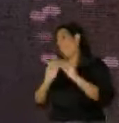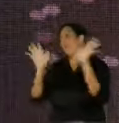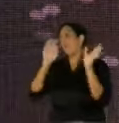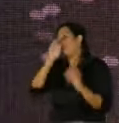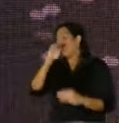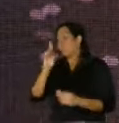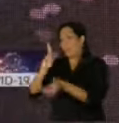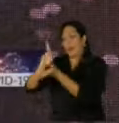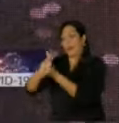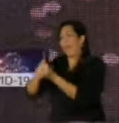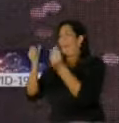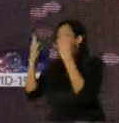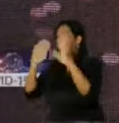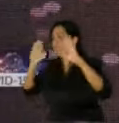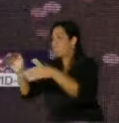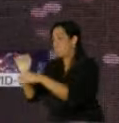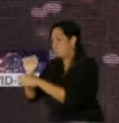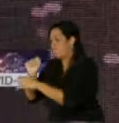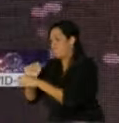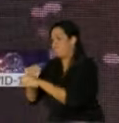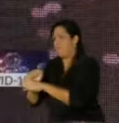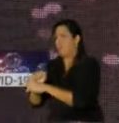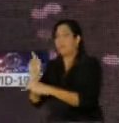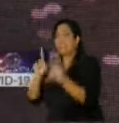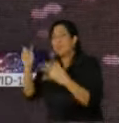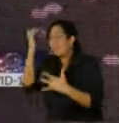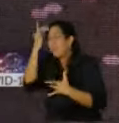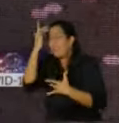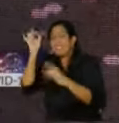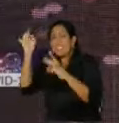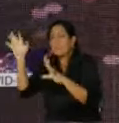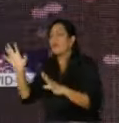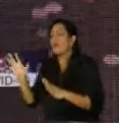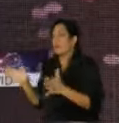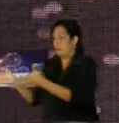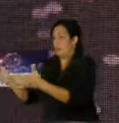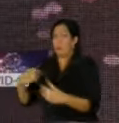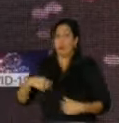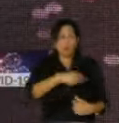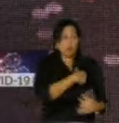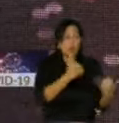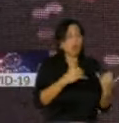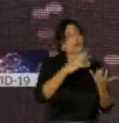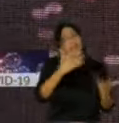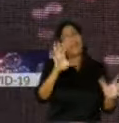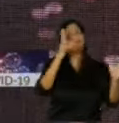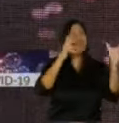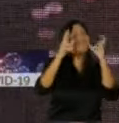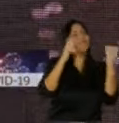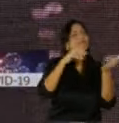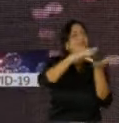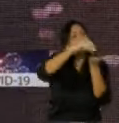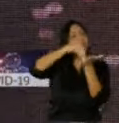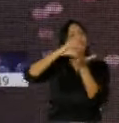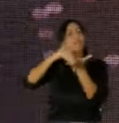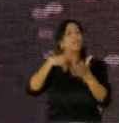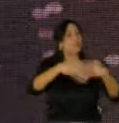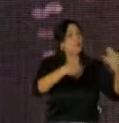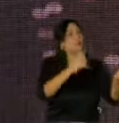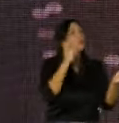necesitan a los médicos en los hospitales atendiendo a los casos severos, y nosotros ya tenemos el conocimiento, nos lo han brindado en la escuela de medicina, para nosotros